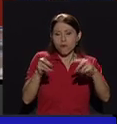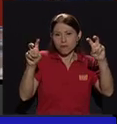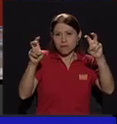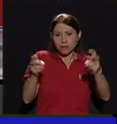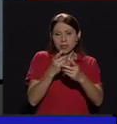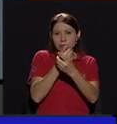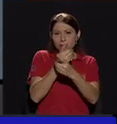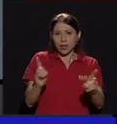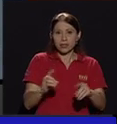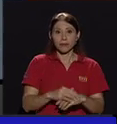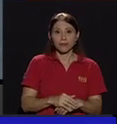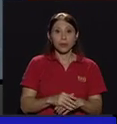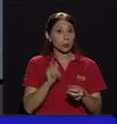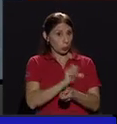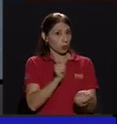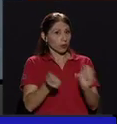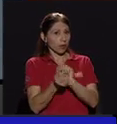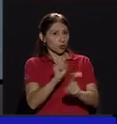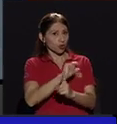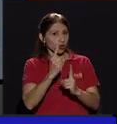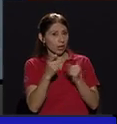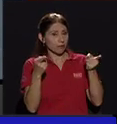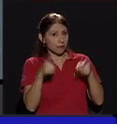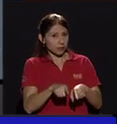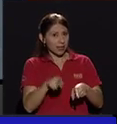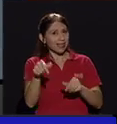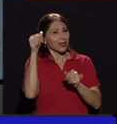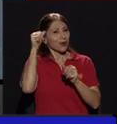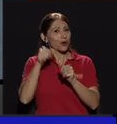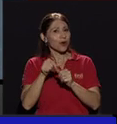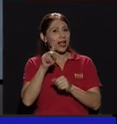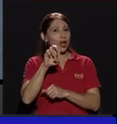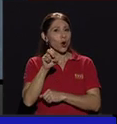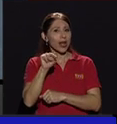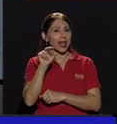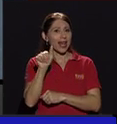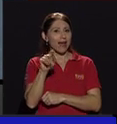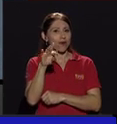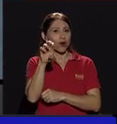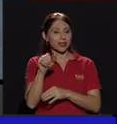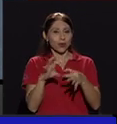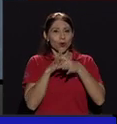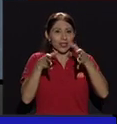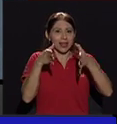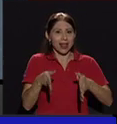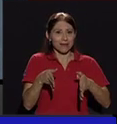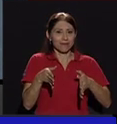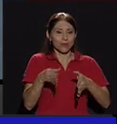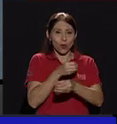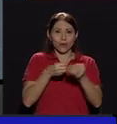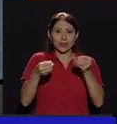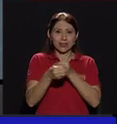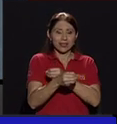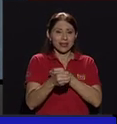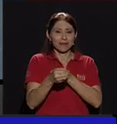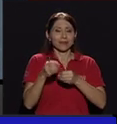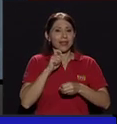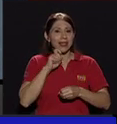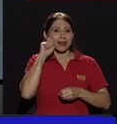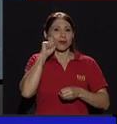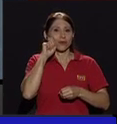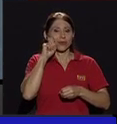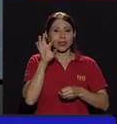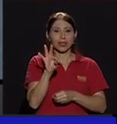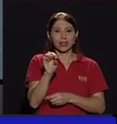del ámbito de la democracia. Todo un cambio social que debió darse, así lo recuerda Lorena Flores, coordinadora de la Unidad de Género del Tribunal Supremo de Elecciones,